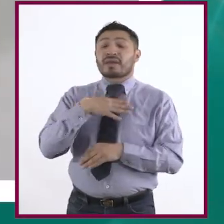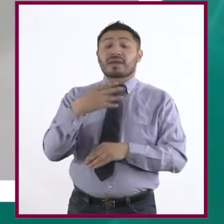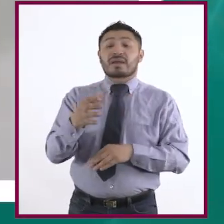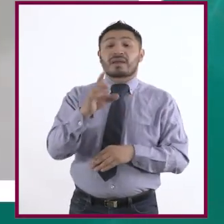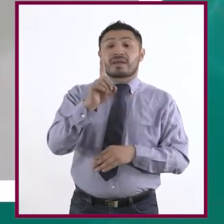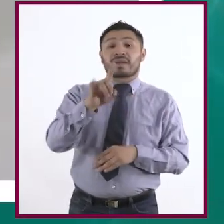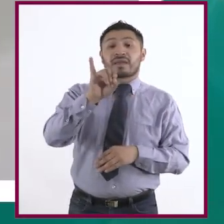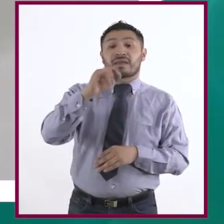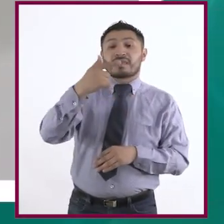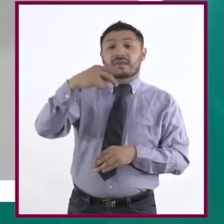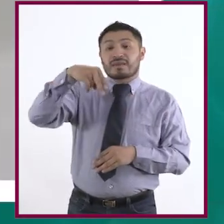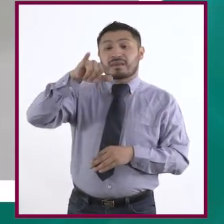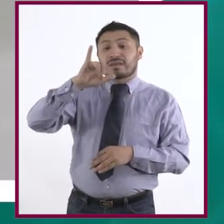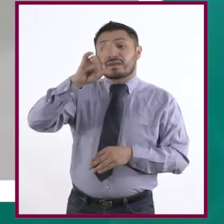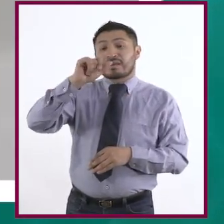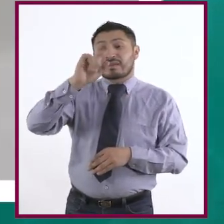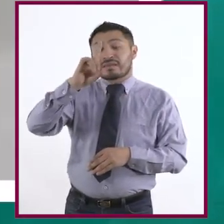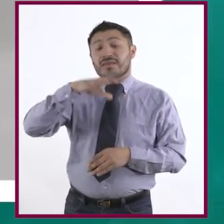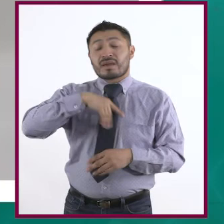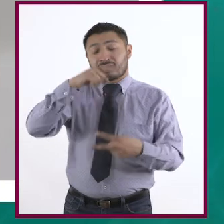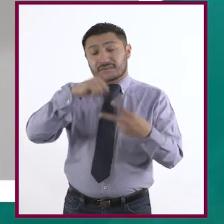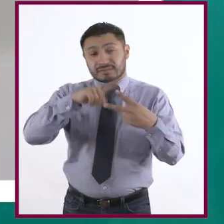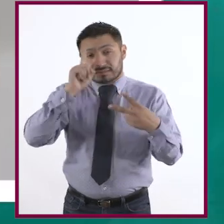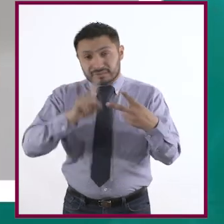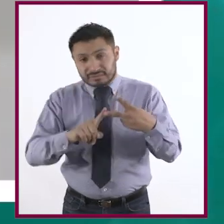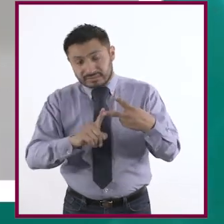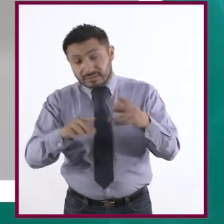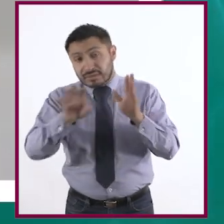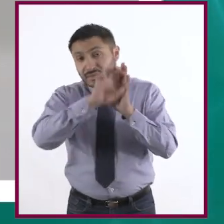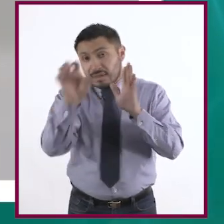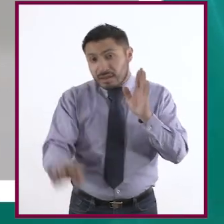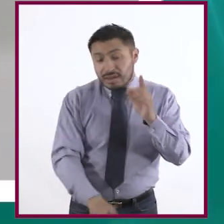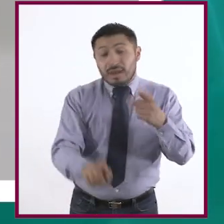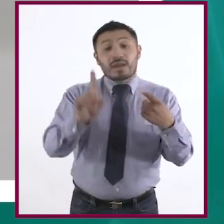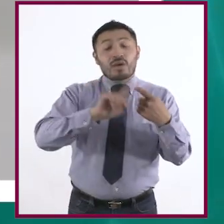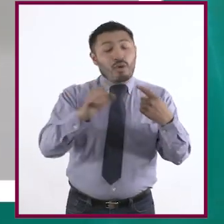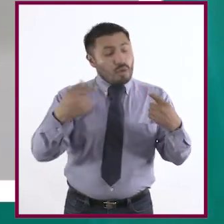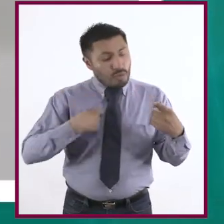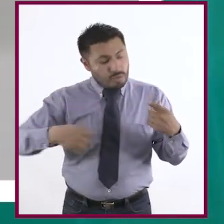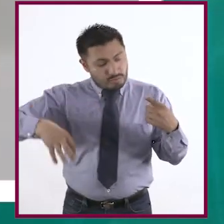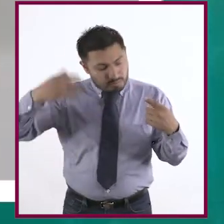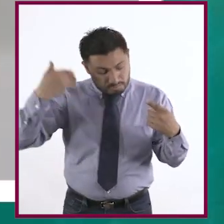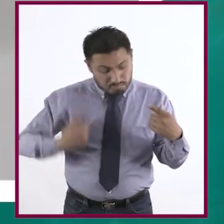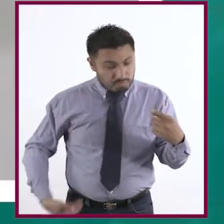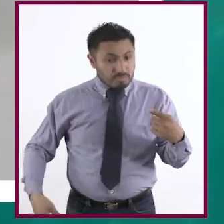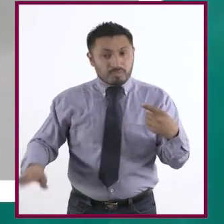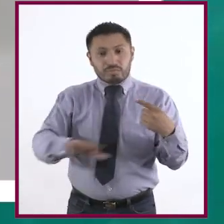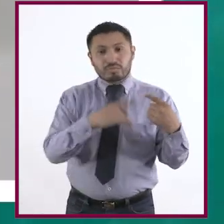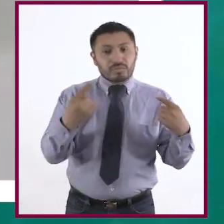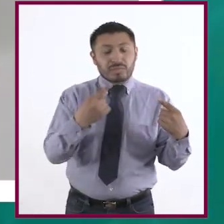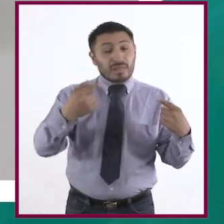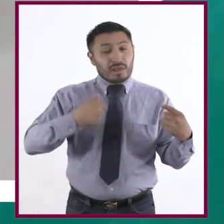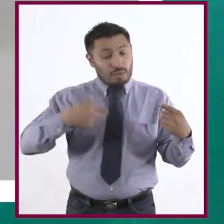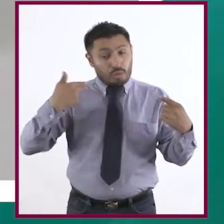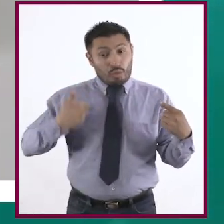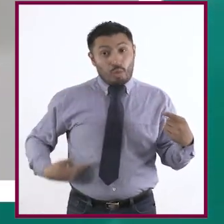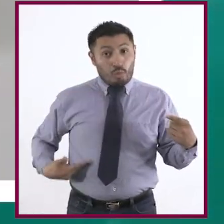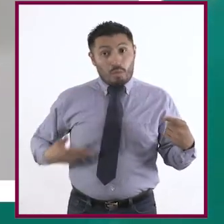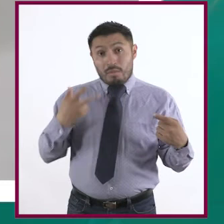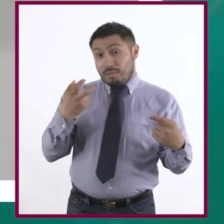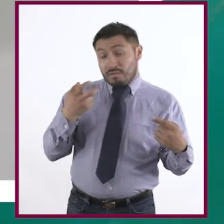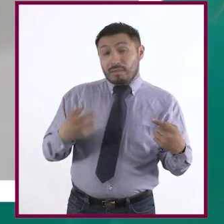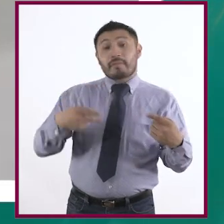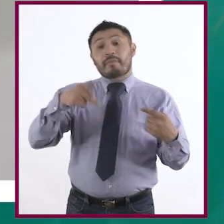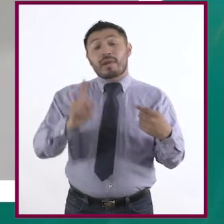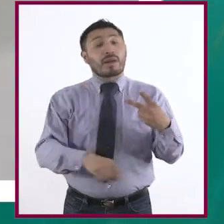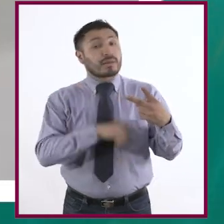dos caras. Una es que yo la tenga por el simple hecho de ser un ser humano,